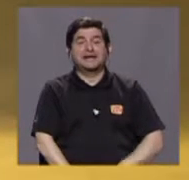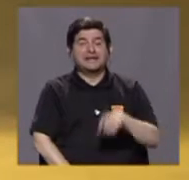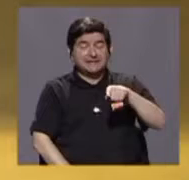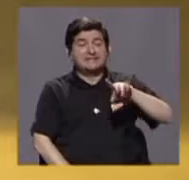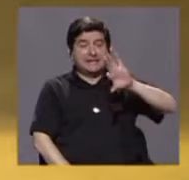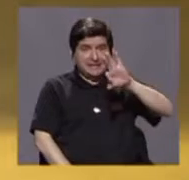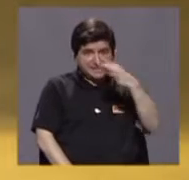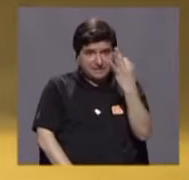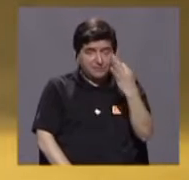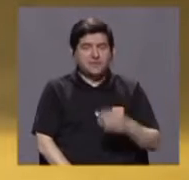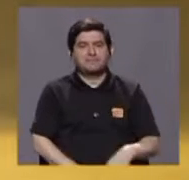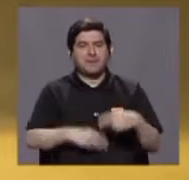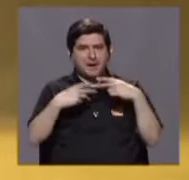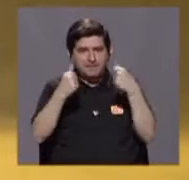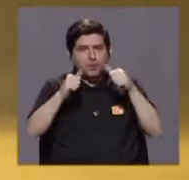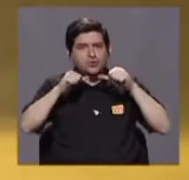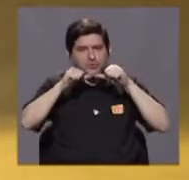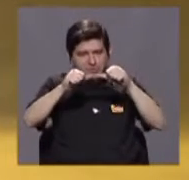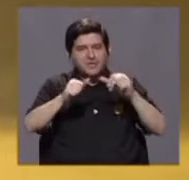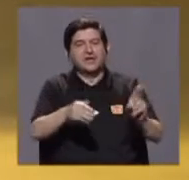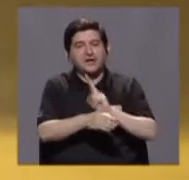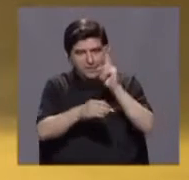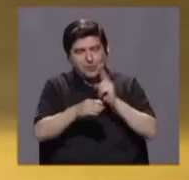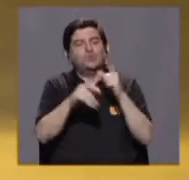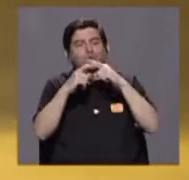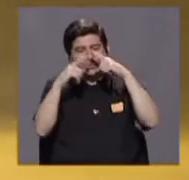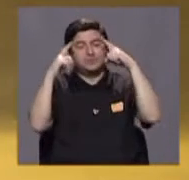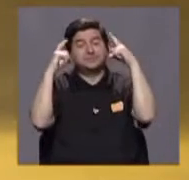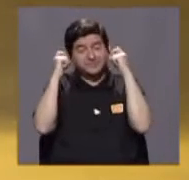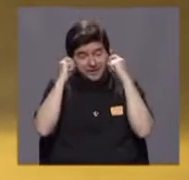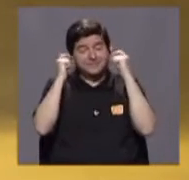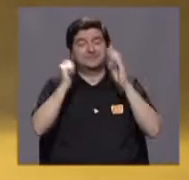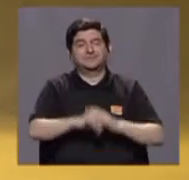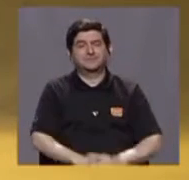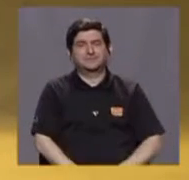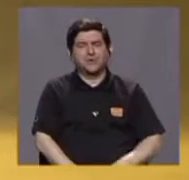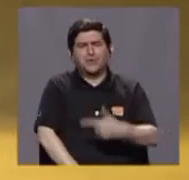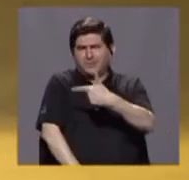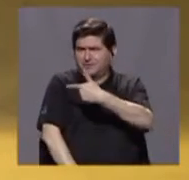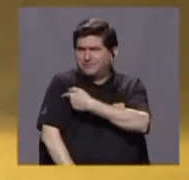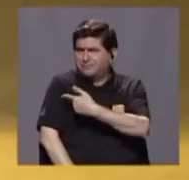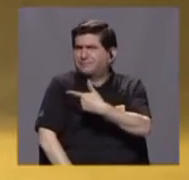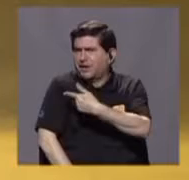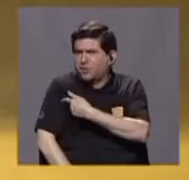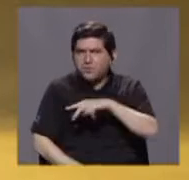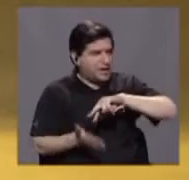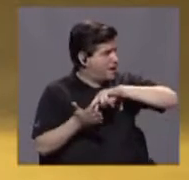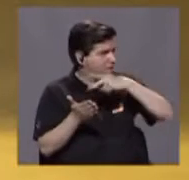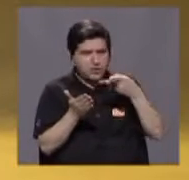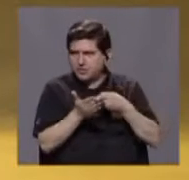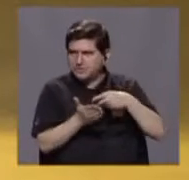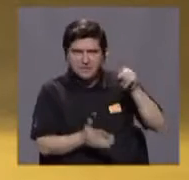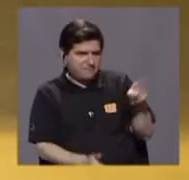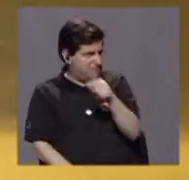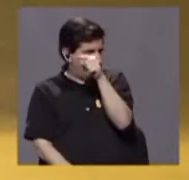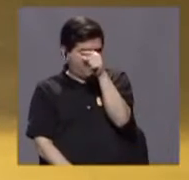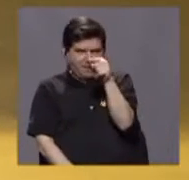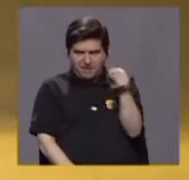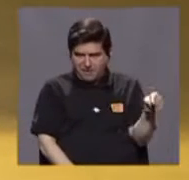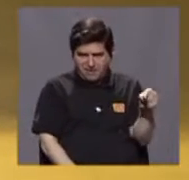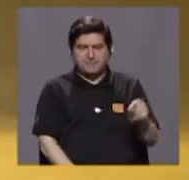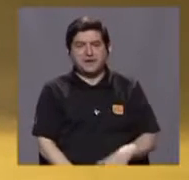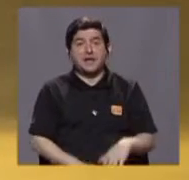pronto continuaré usando mascarilla, porque la vacunación no inhibe